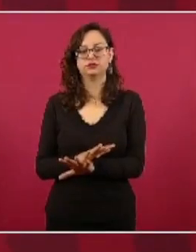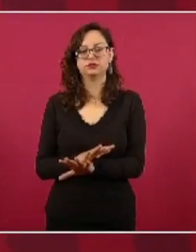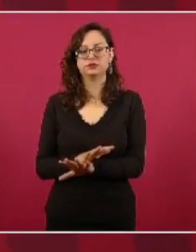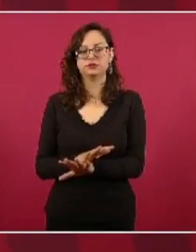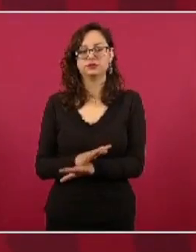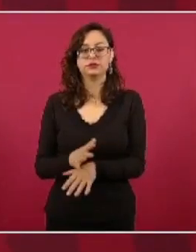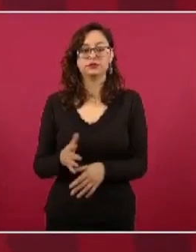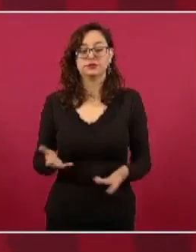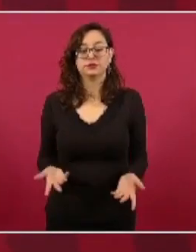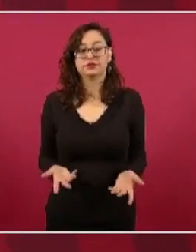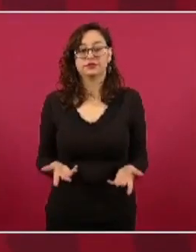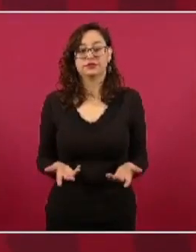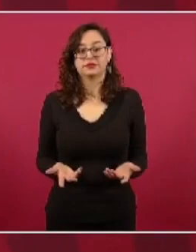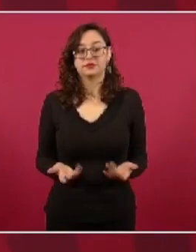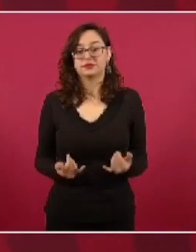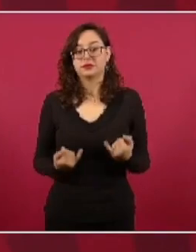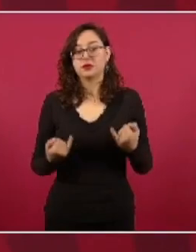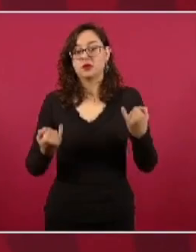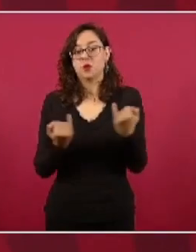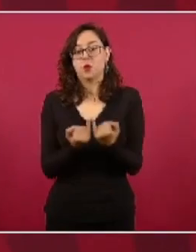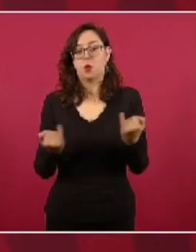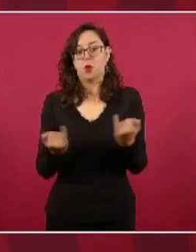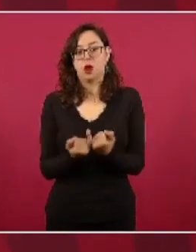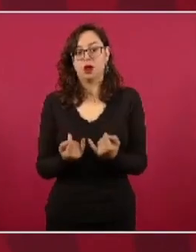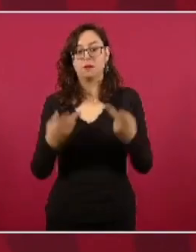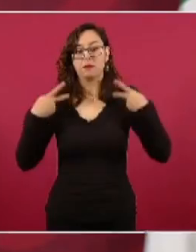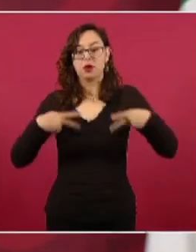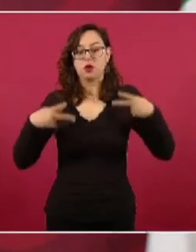altos sueldos,